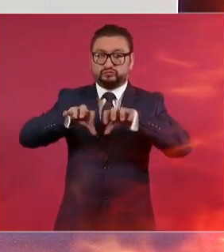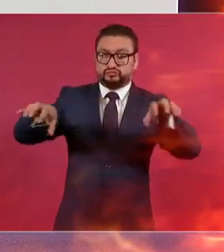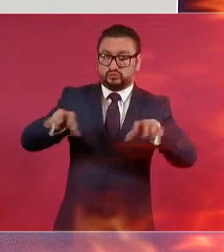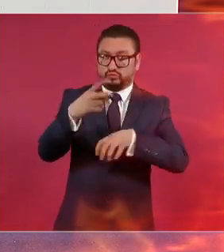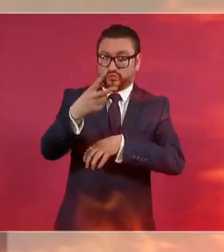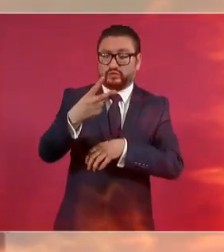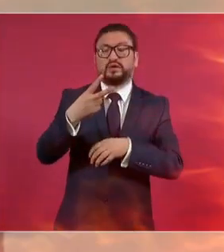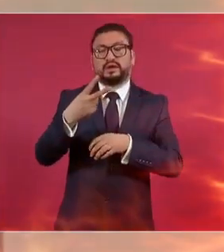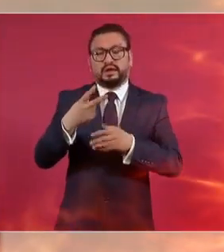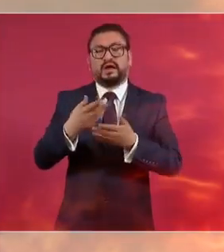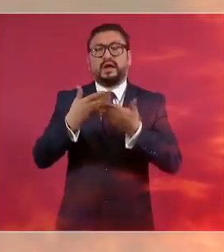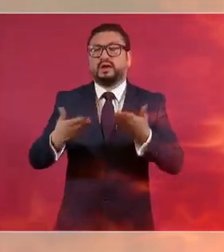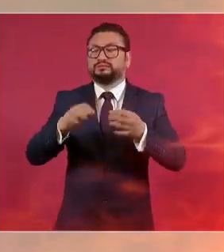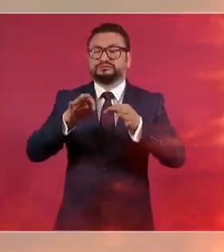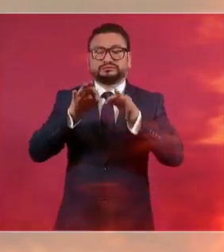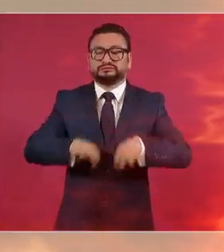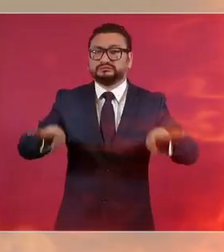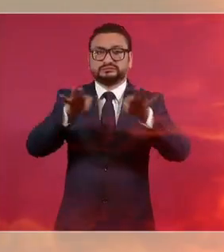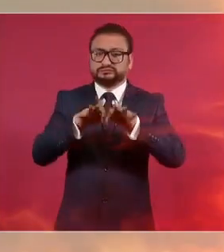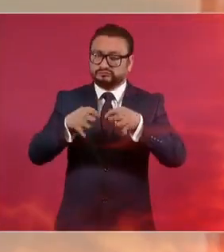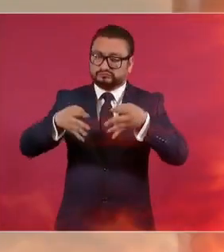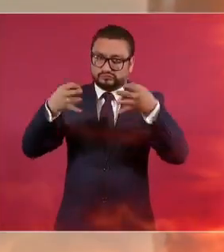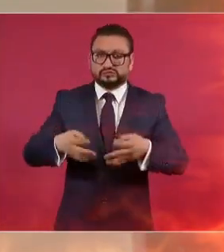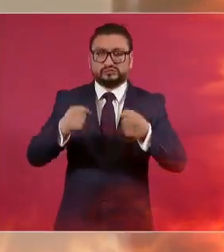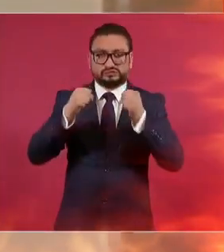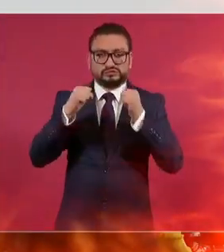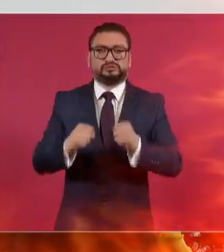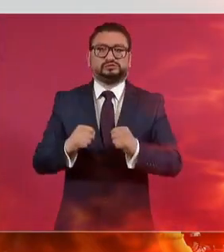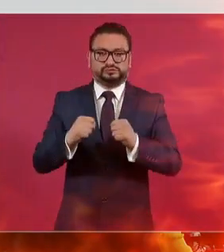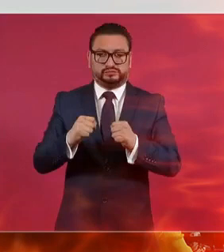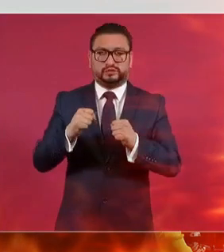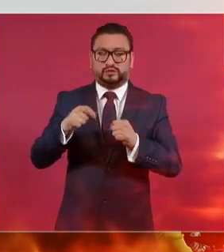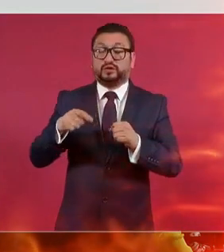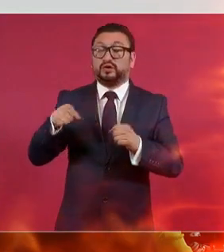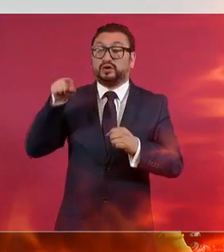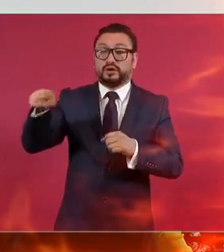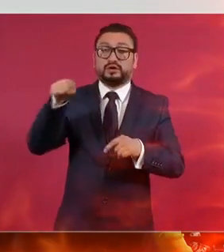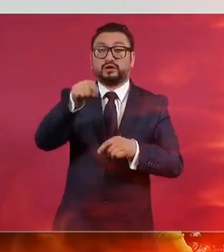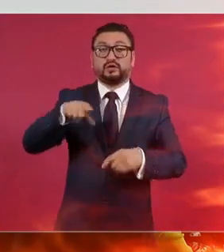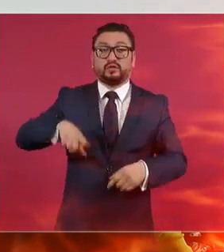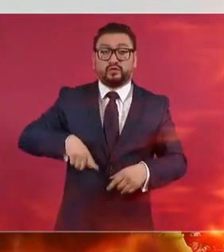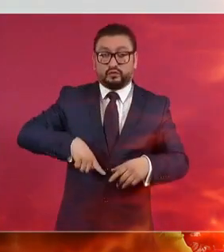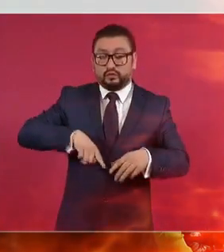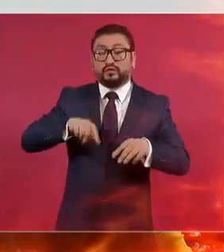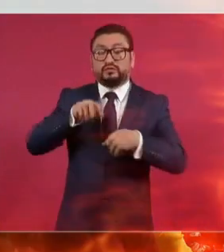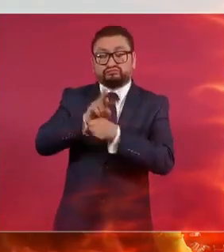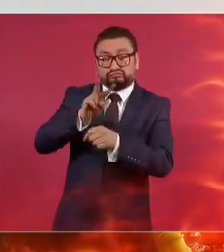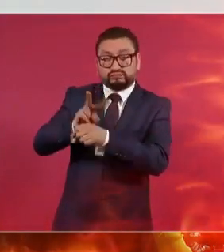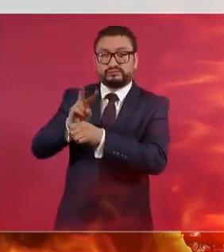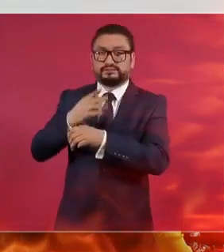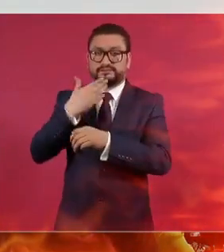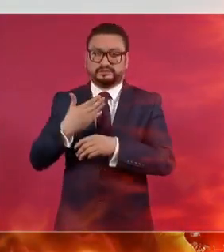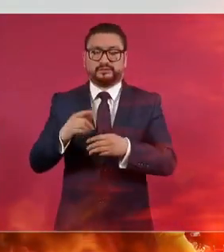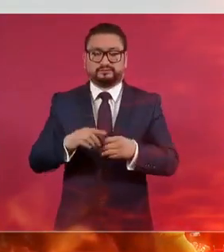circuitos judiciales en las elecciones ordinarias a partir de 6 candidaturas paritarias por cargo, 2 por cada poder de la